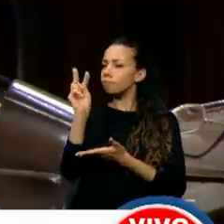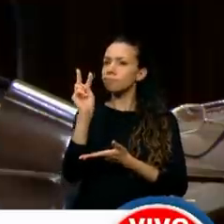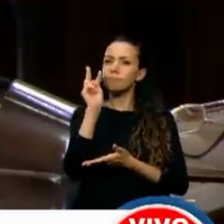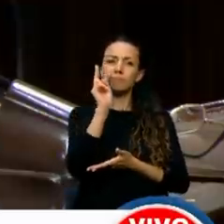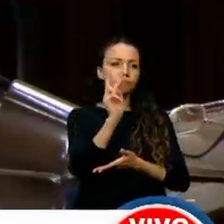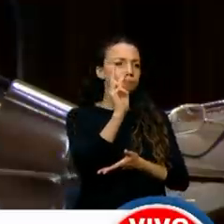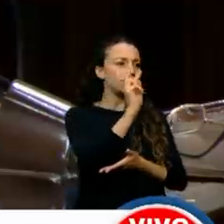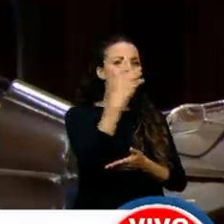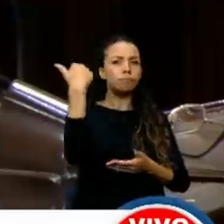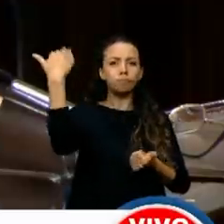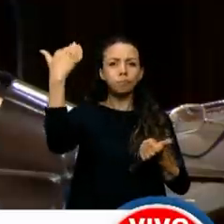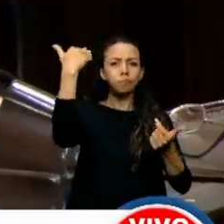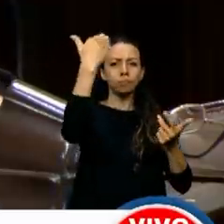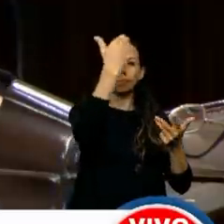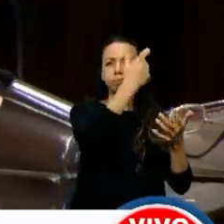egoístas